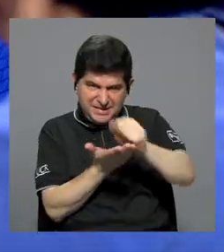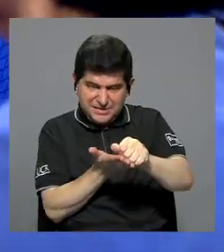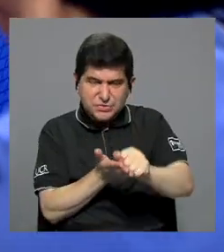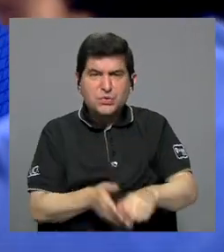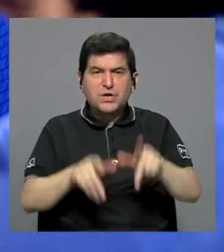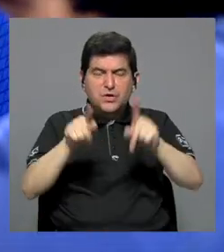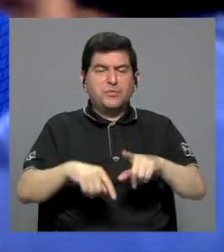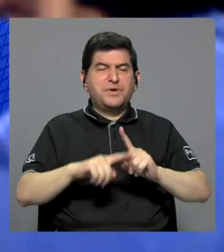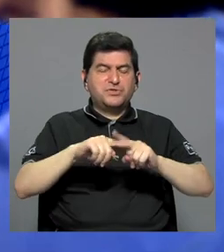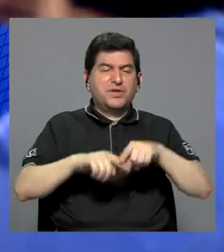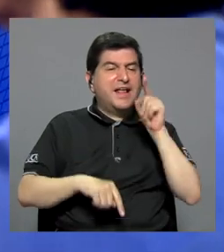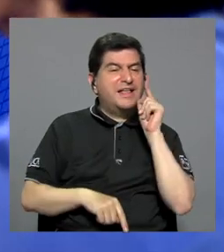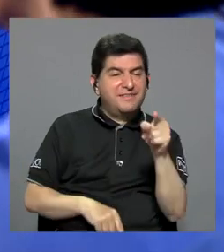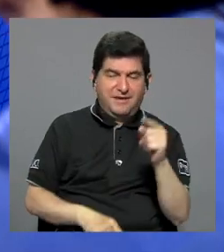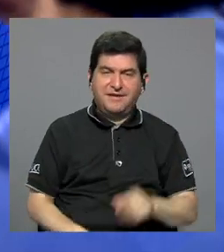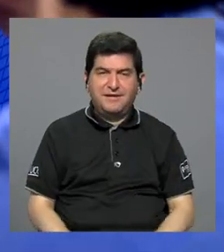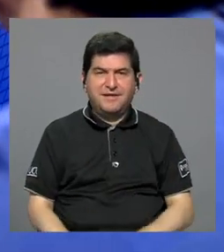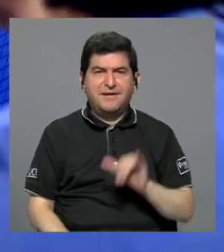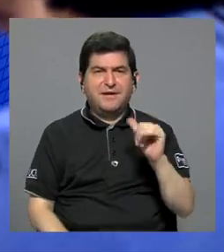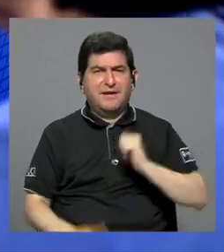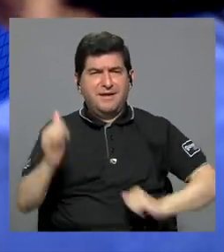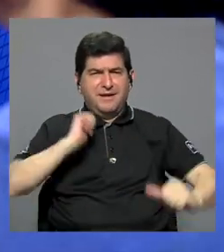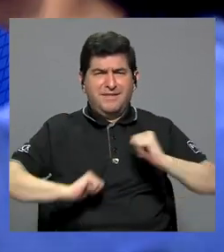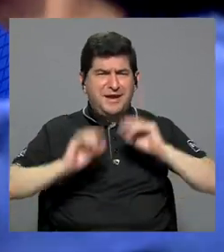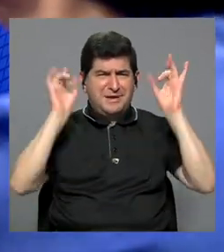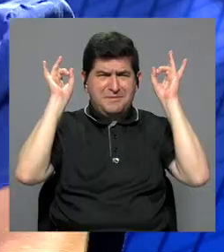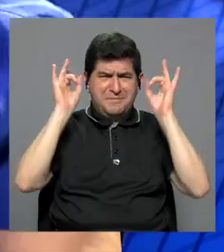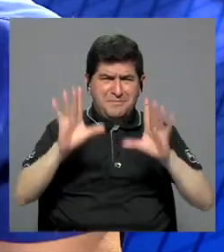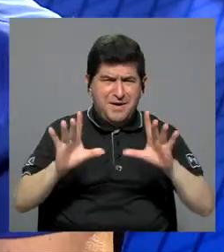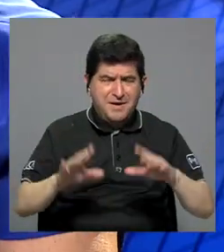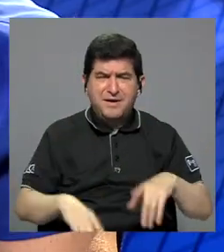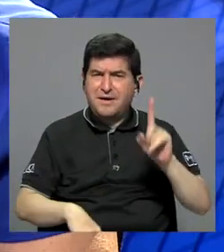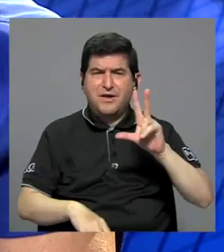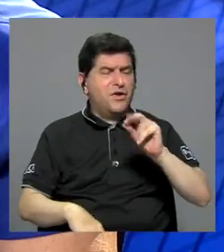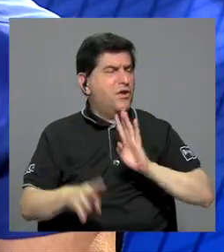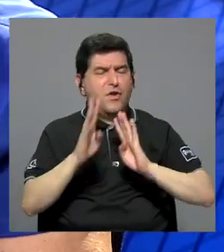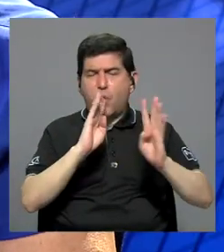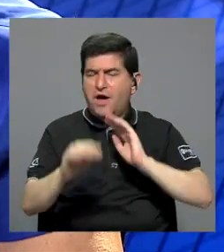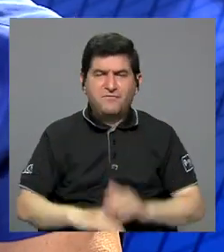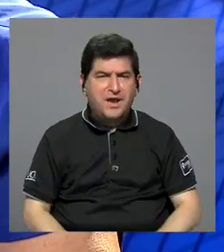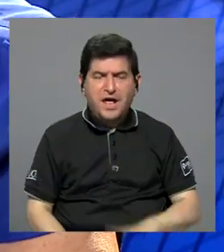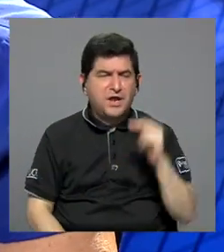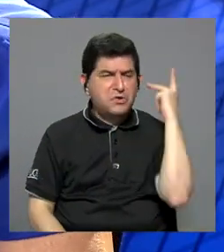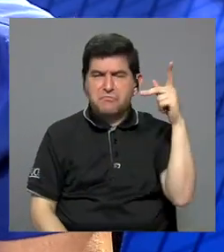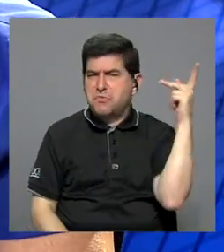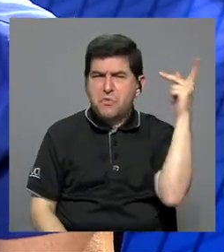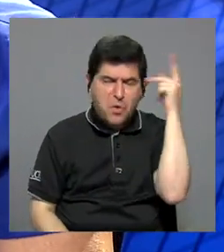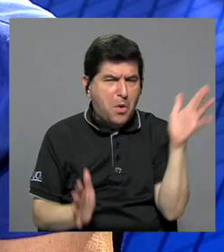la gente que ha dependido de él, hay un drama enorme frente al cual no se habla, frente al